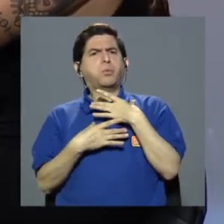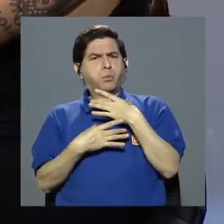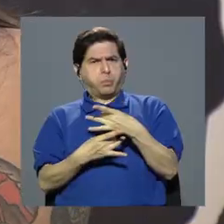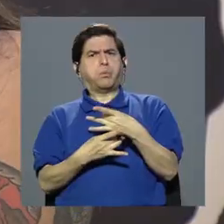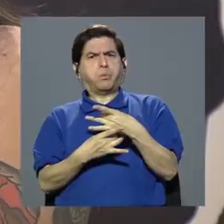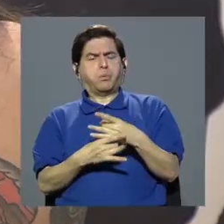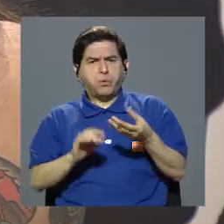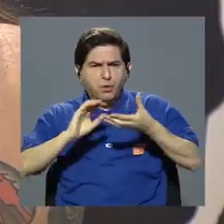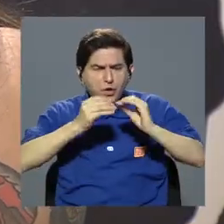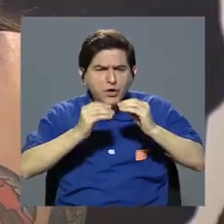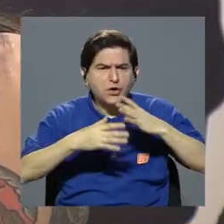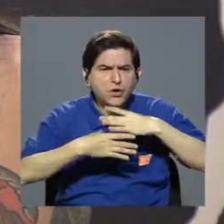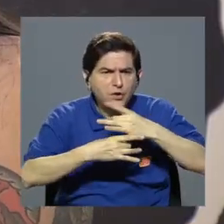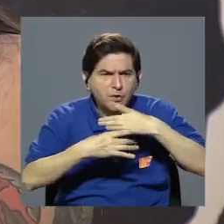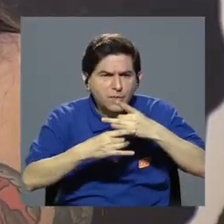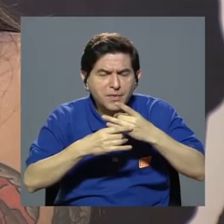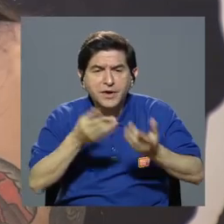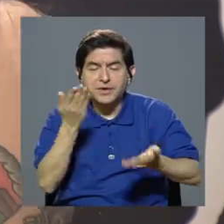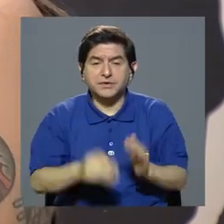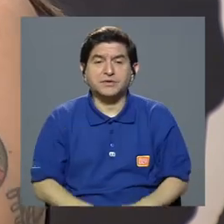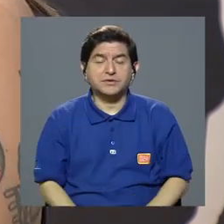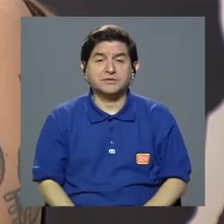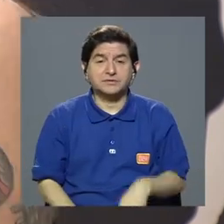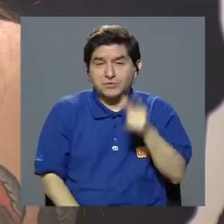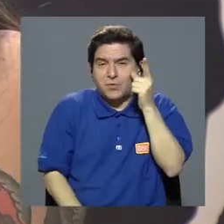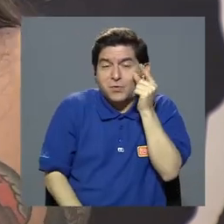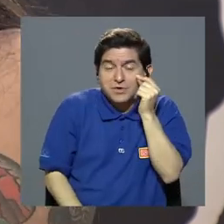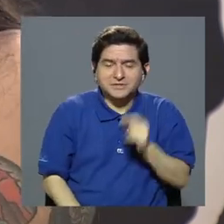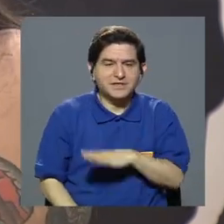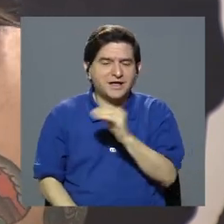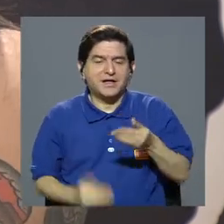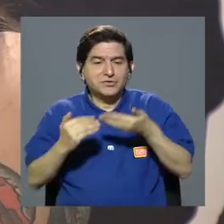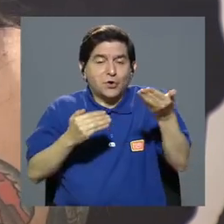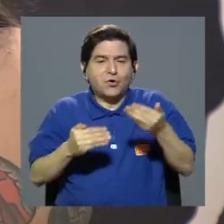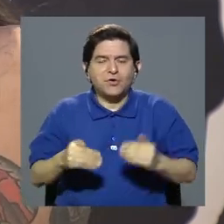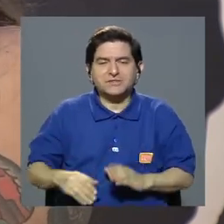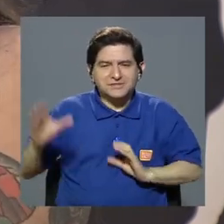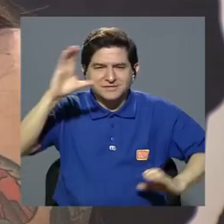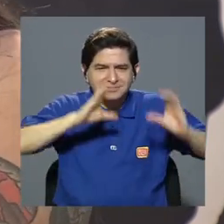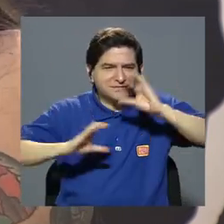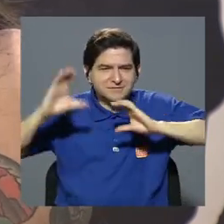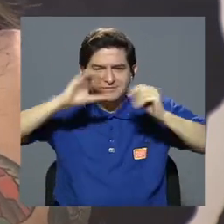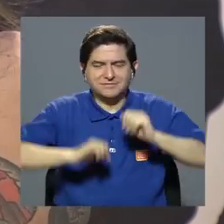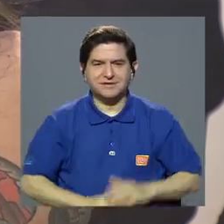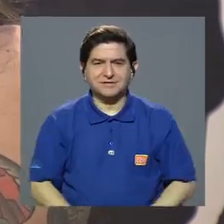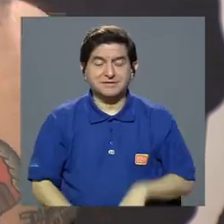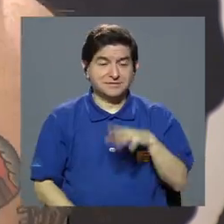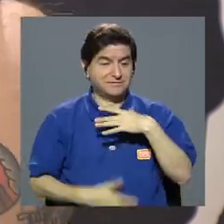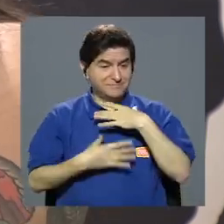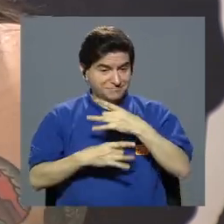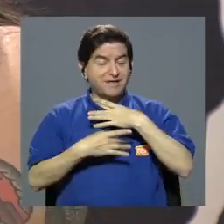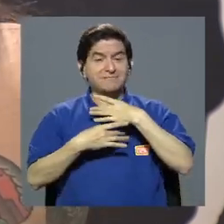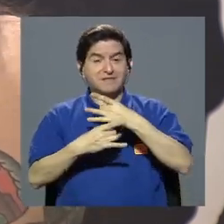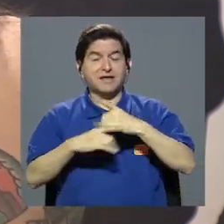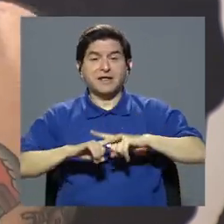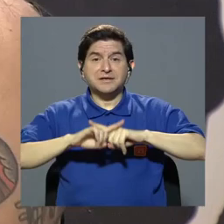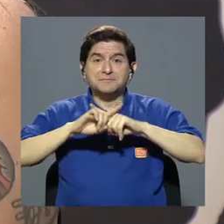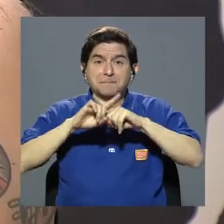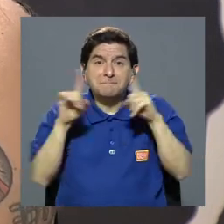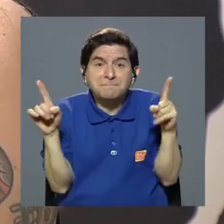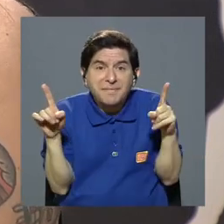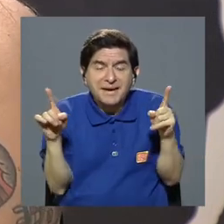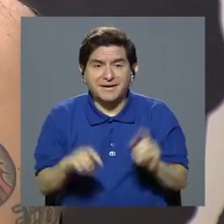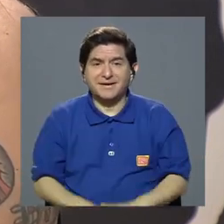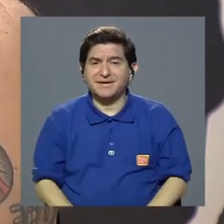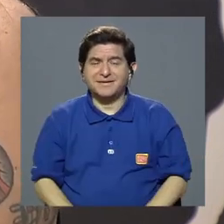si hay los datos curiosos los acercamientos científicos todo este tipo de cosas son cosas que son son intereses pero no